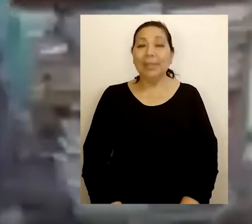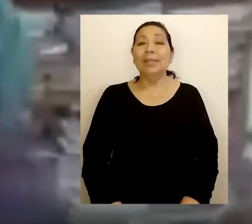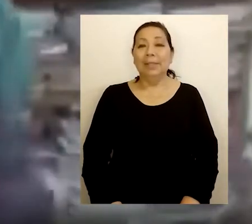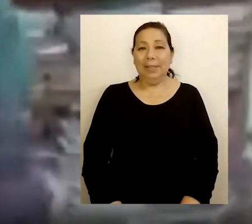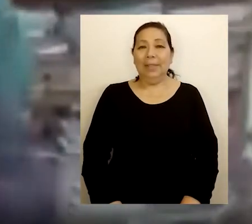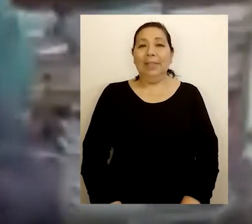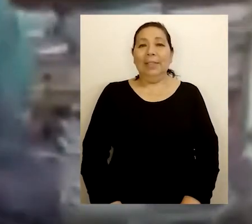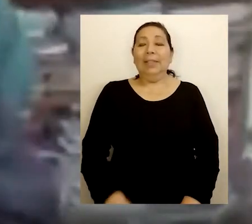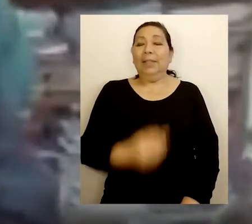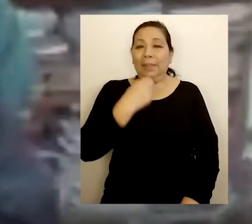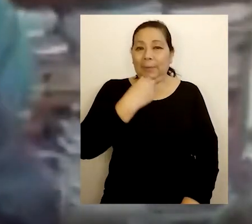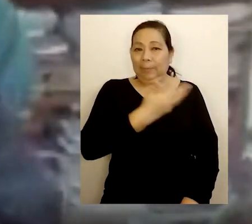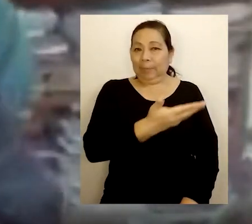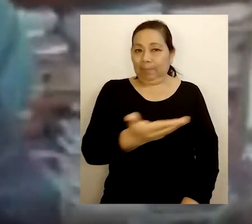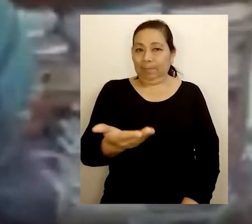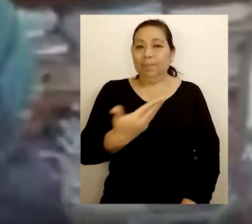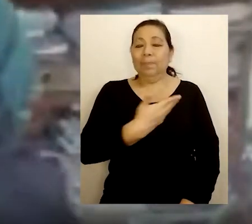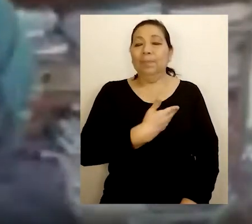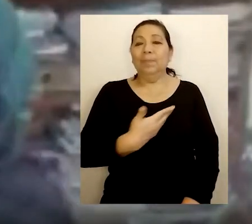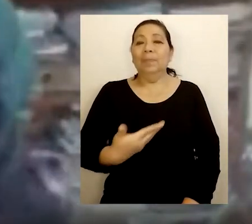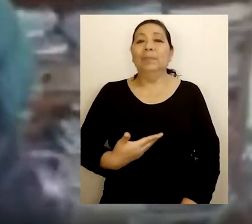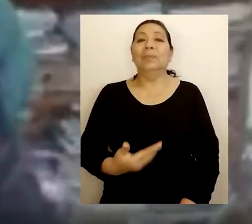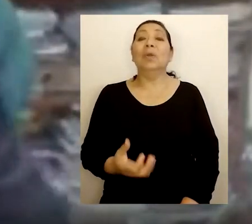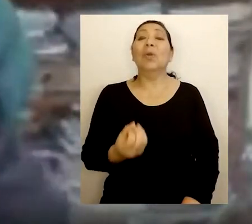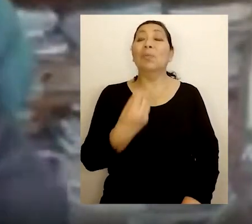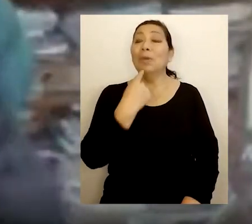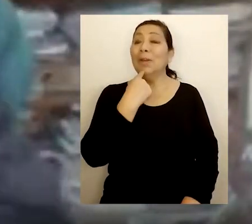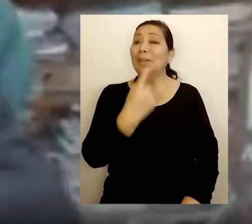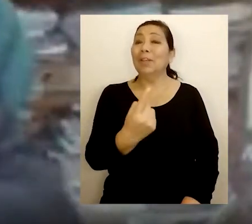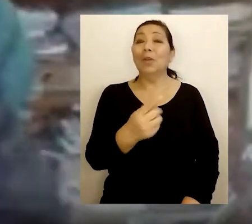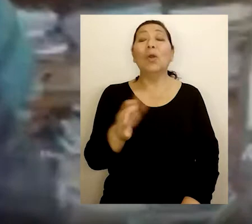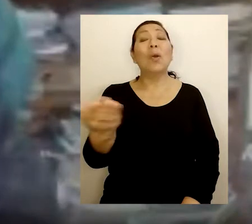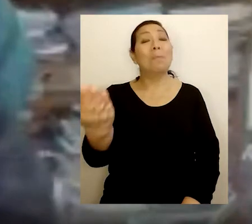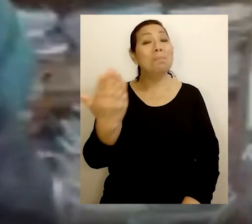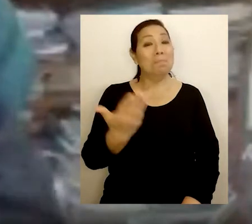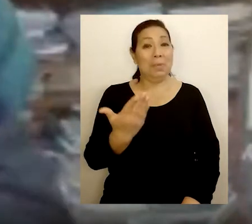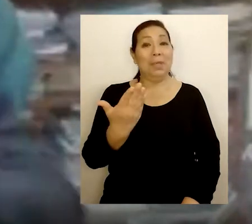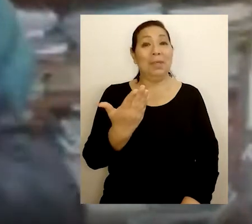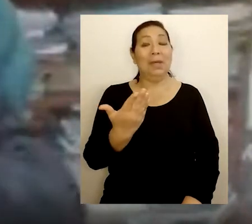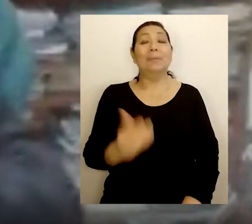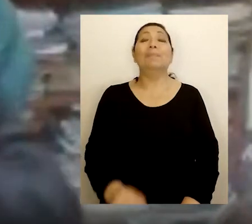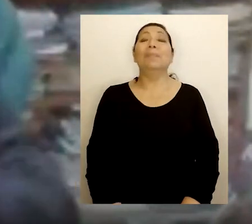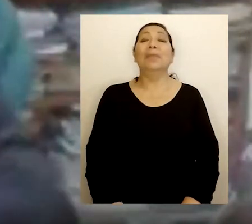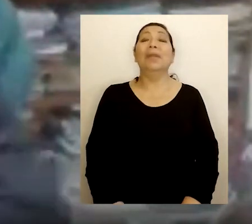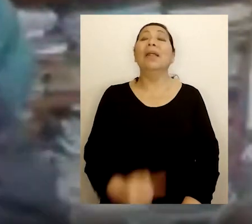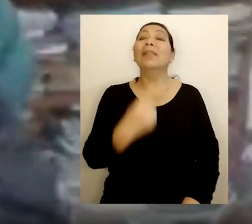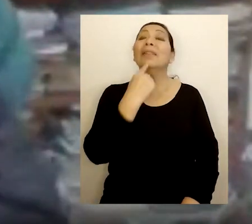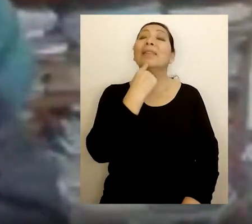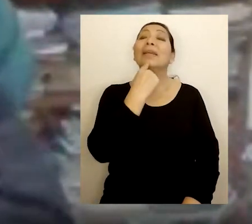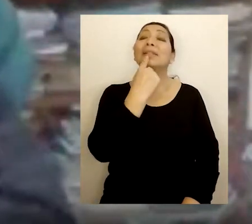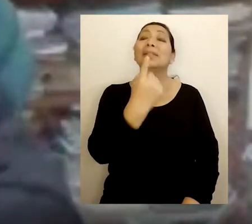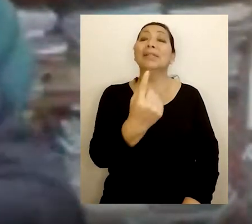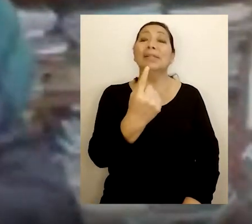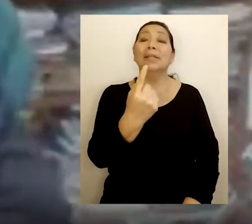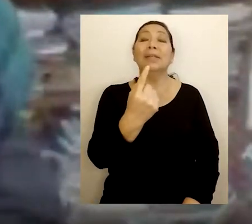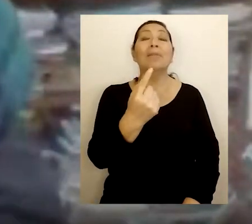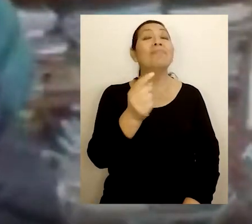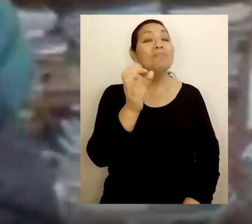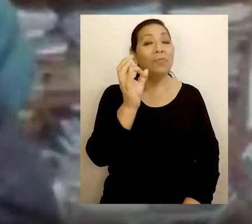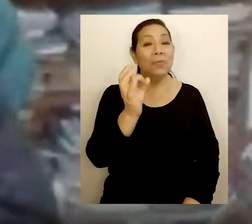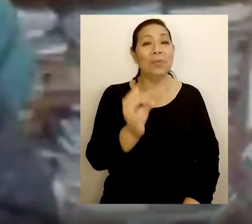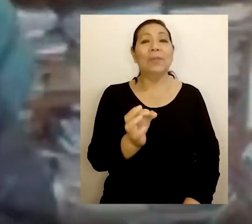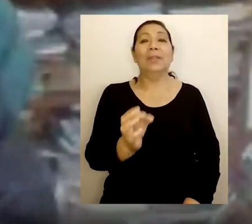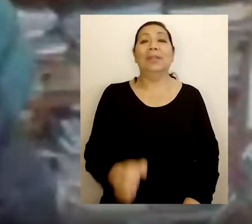señorita, señora presidenta, como reitero, solicito, se sirva declarar